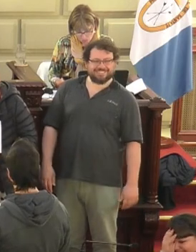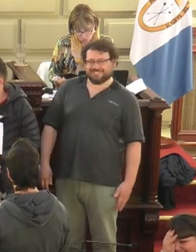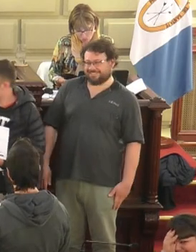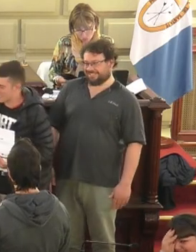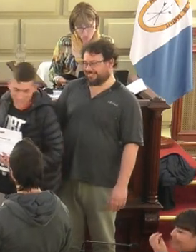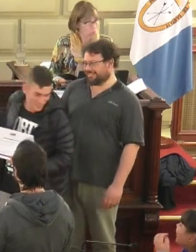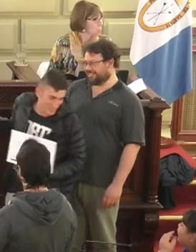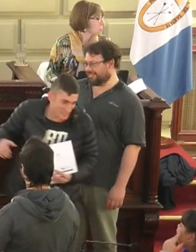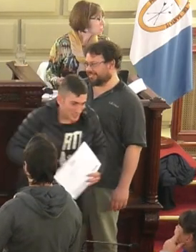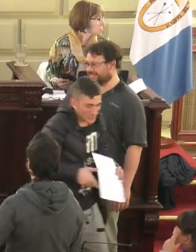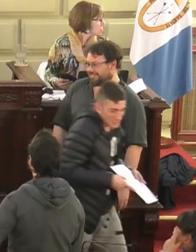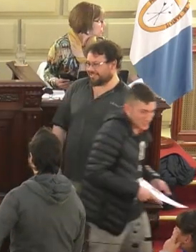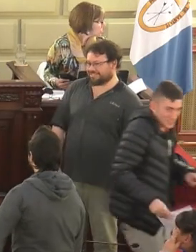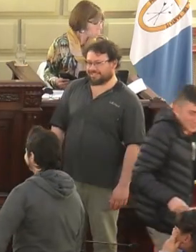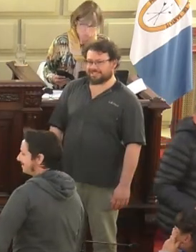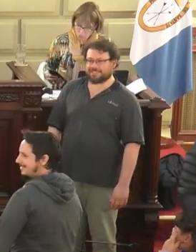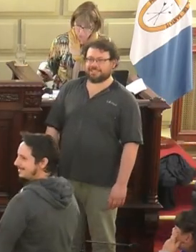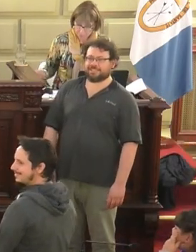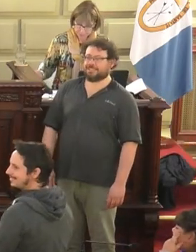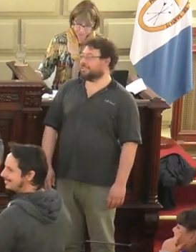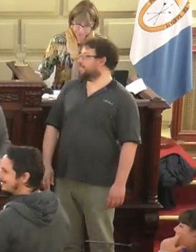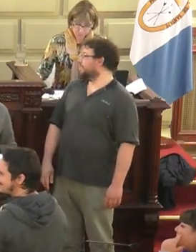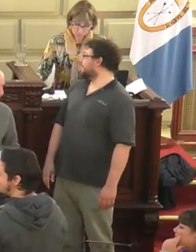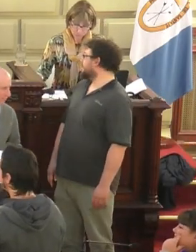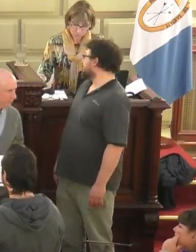Profesora Gabriela Spadoni.